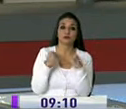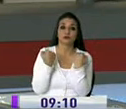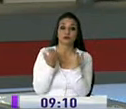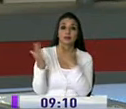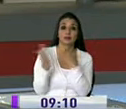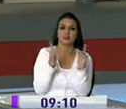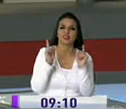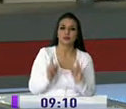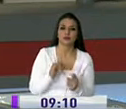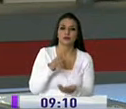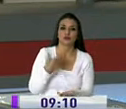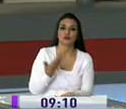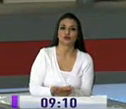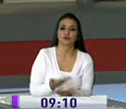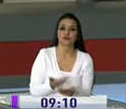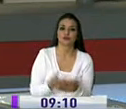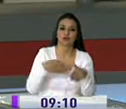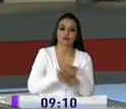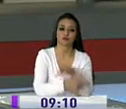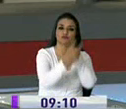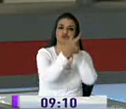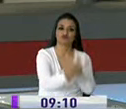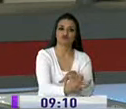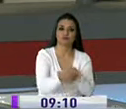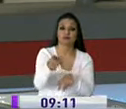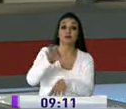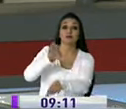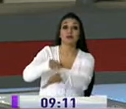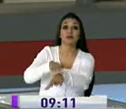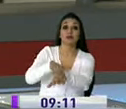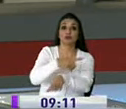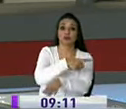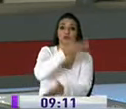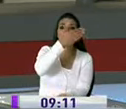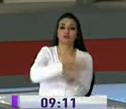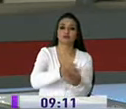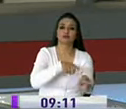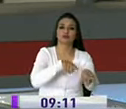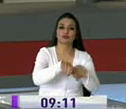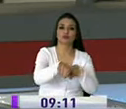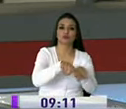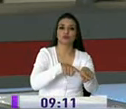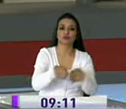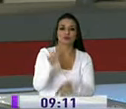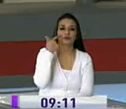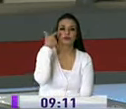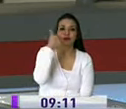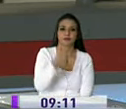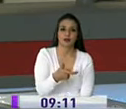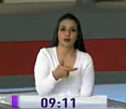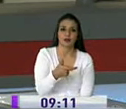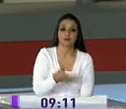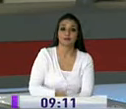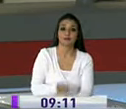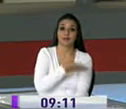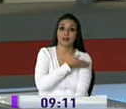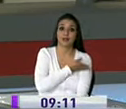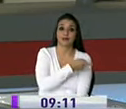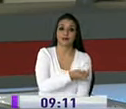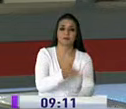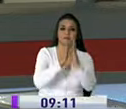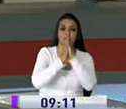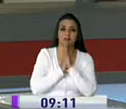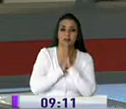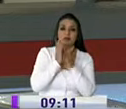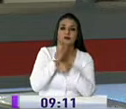deberá justificar en una audiencia las causas por las cuales suspendió el concurso para fiscales. De esto, tras una acción de protección y